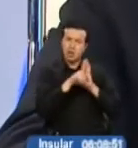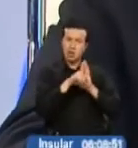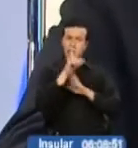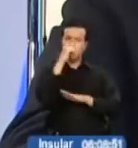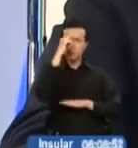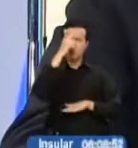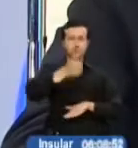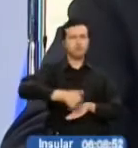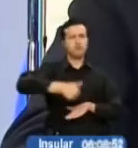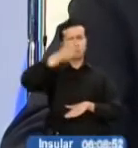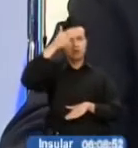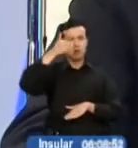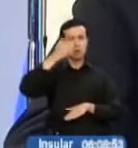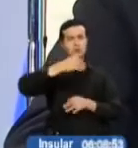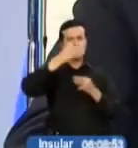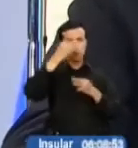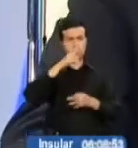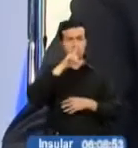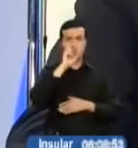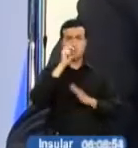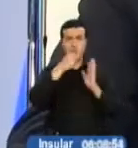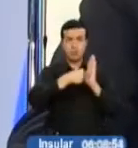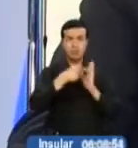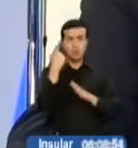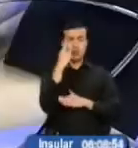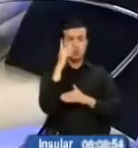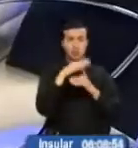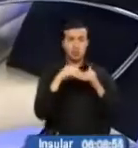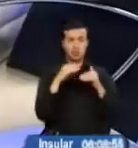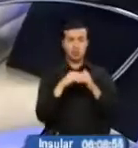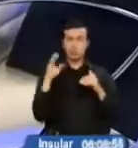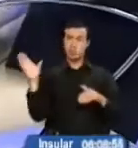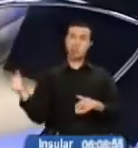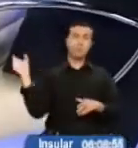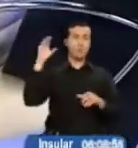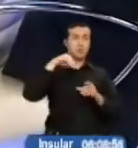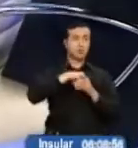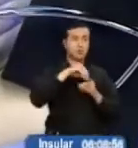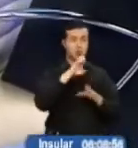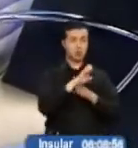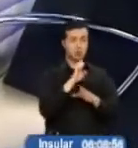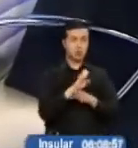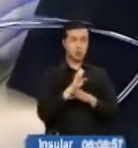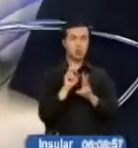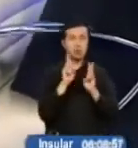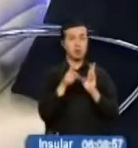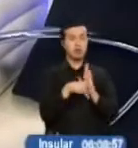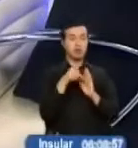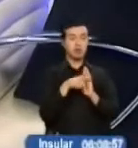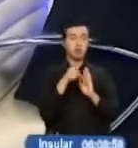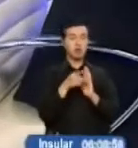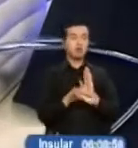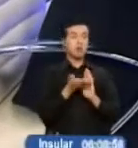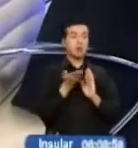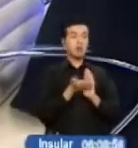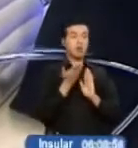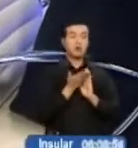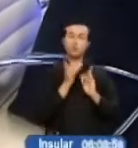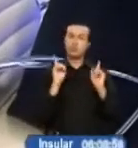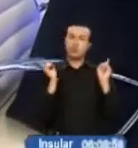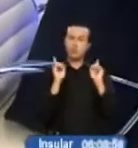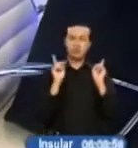Estado como para asegurar que esos 30 mil millones de dólares estén en el Ecuador, no solamente cuando el precio del petróleo esté elevado,